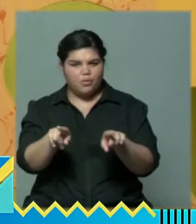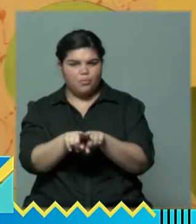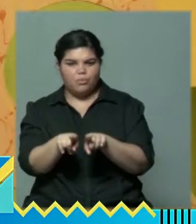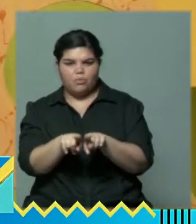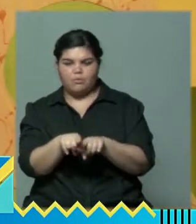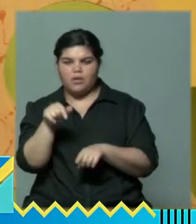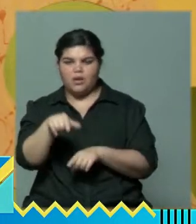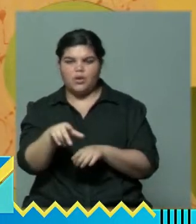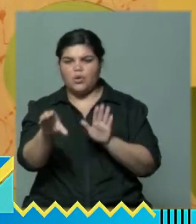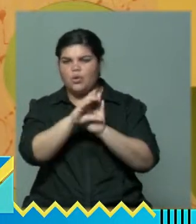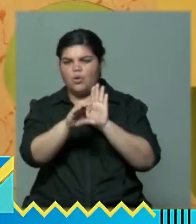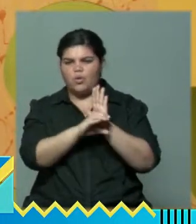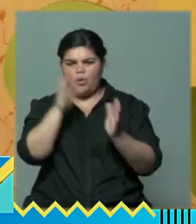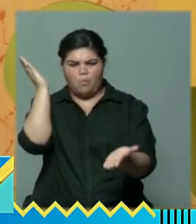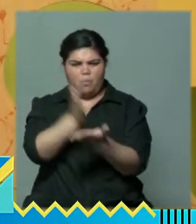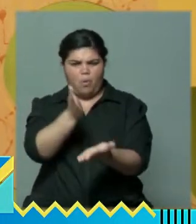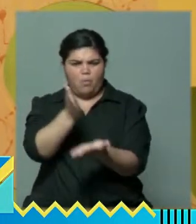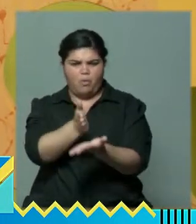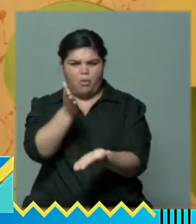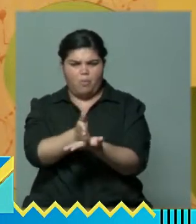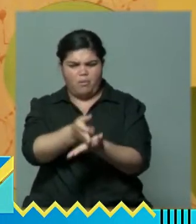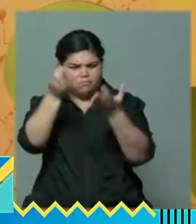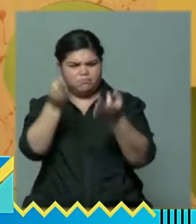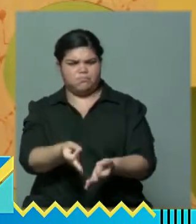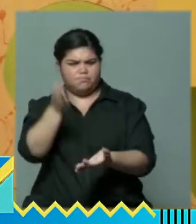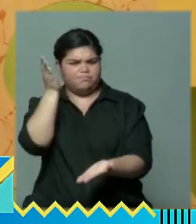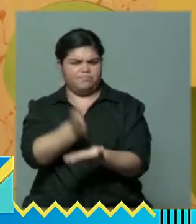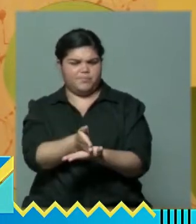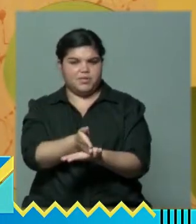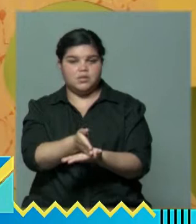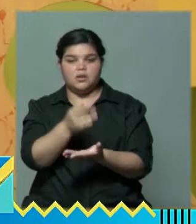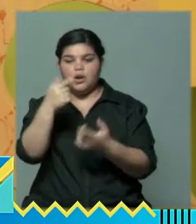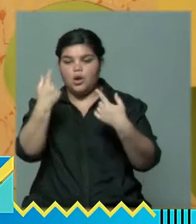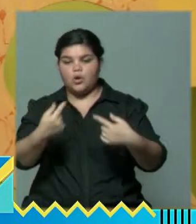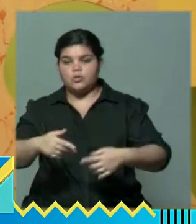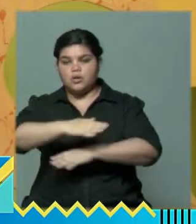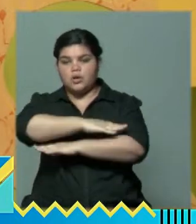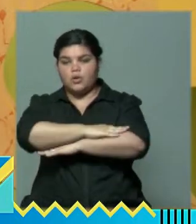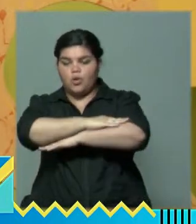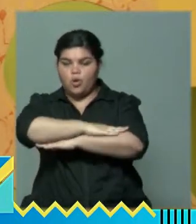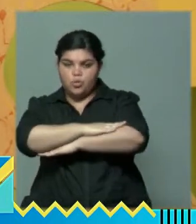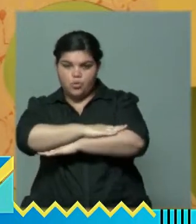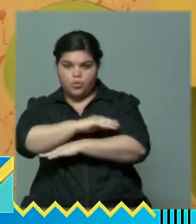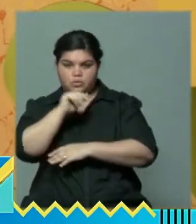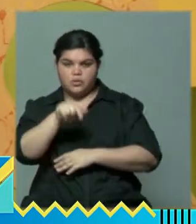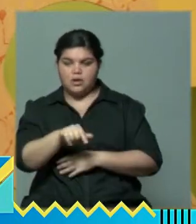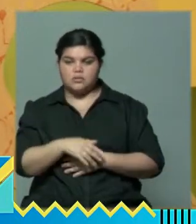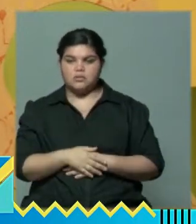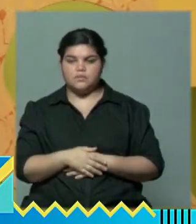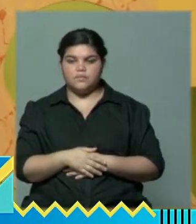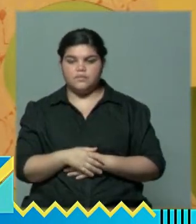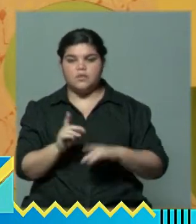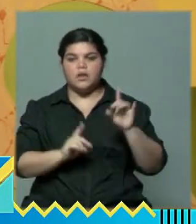represivo, muy sancionatorio, muy punitivo, de una serie de conductas que no hacen más